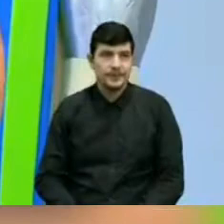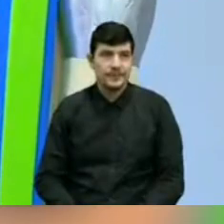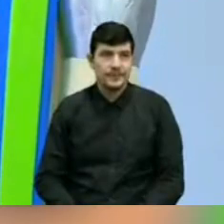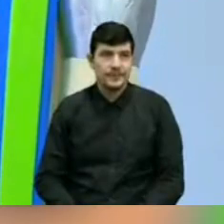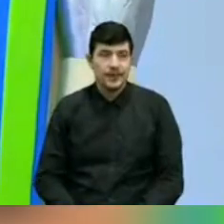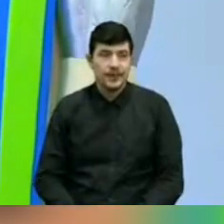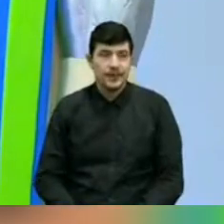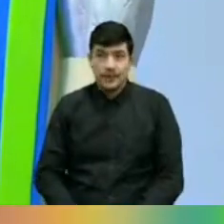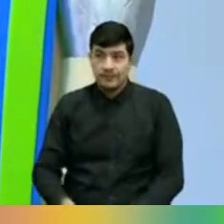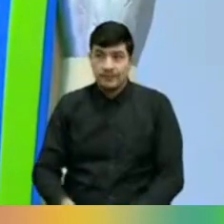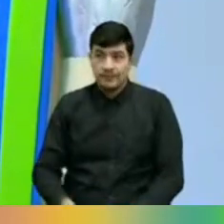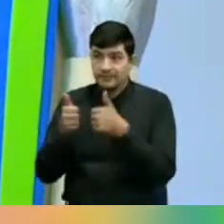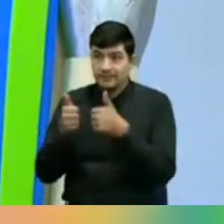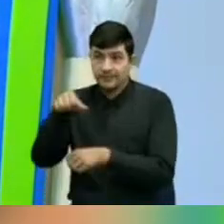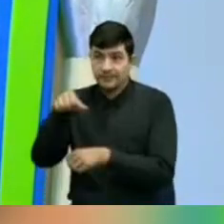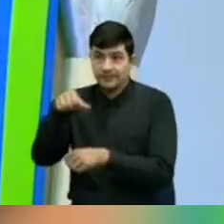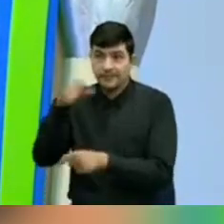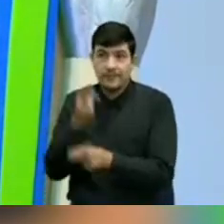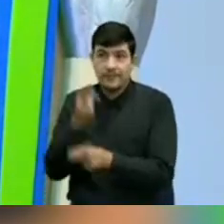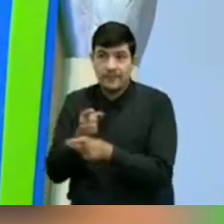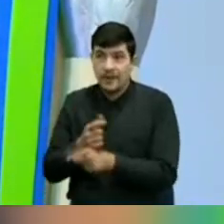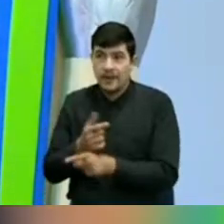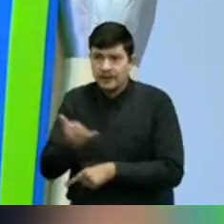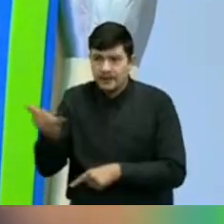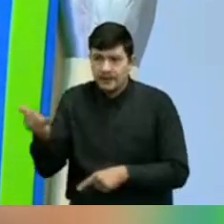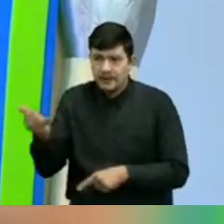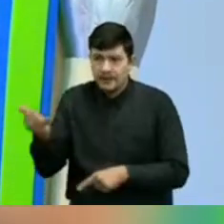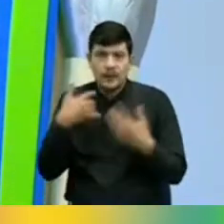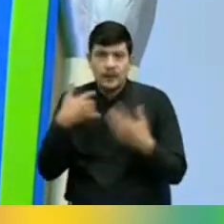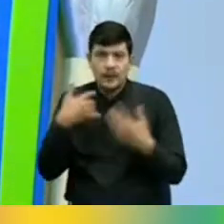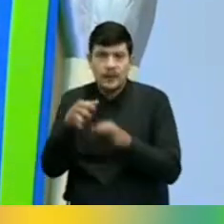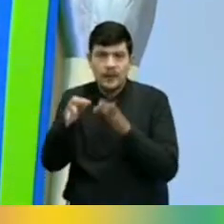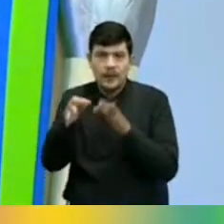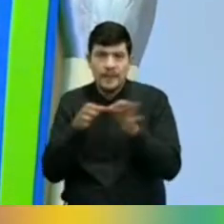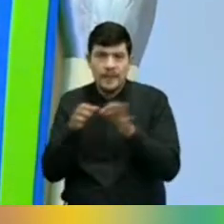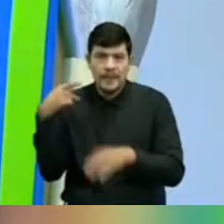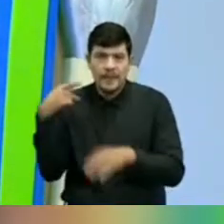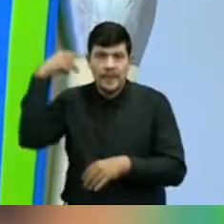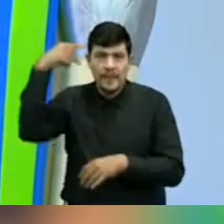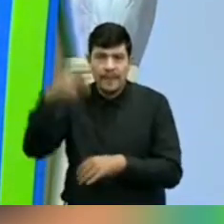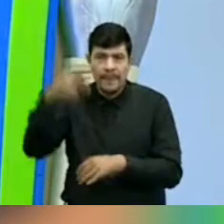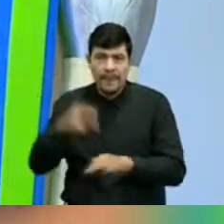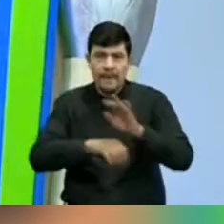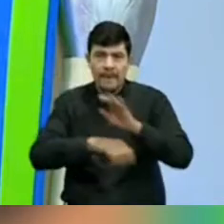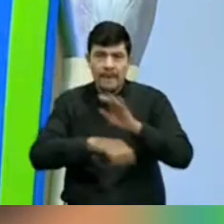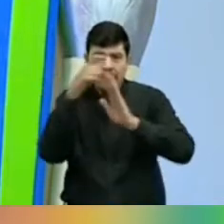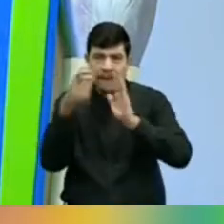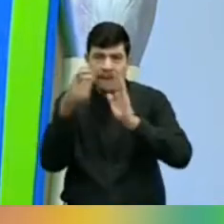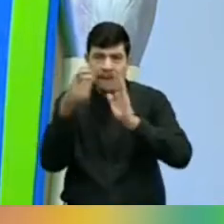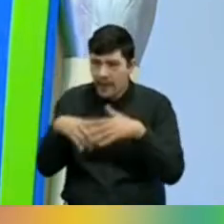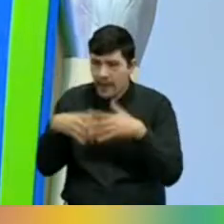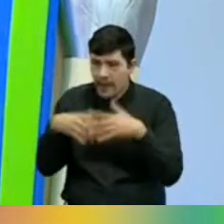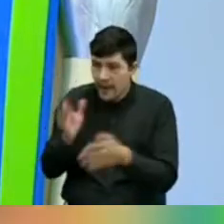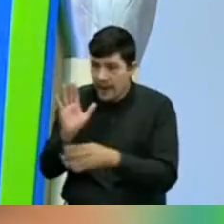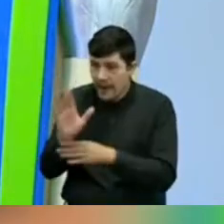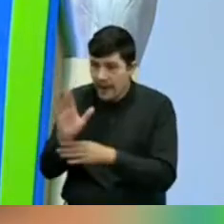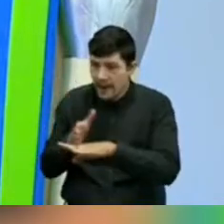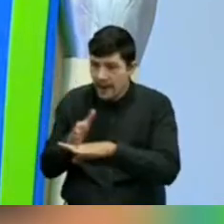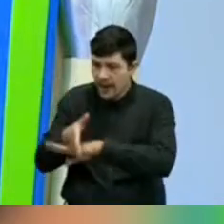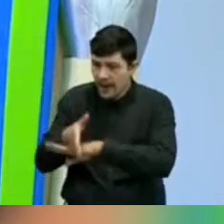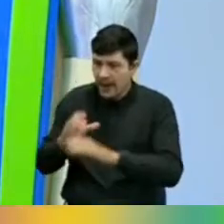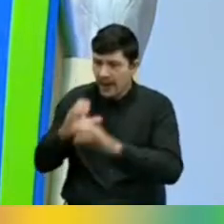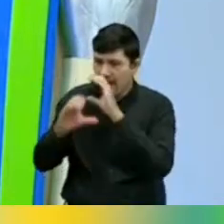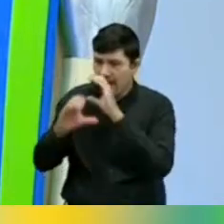Muy bien, allí teníamos entonces una historia bastante detallada de cómo fueron evolucionando estos medios